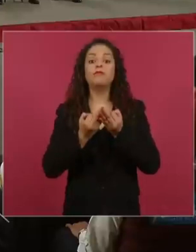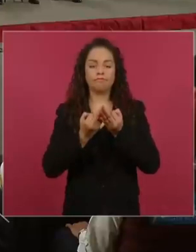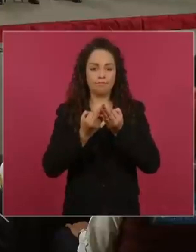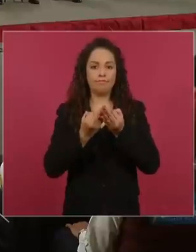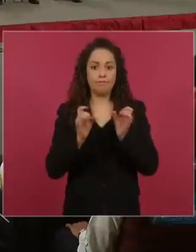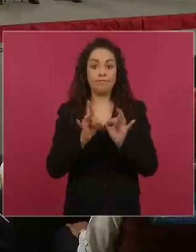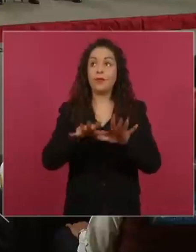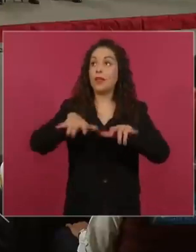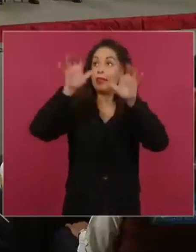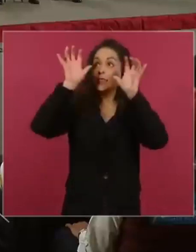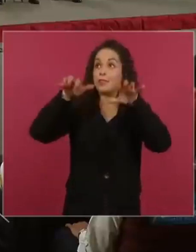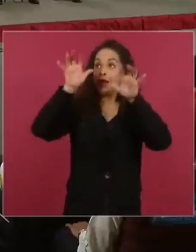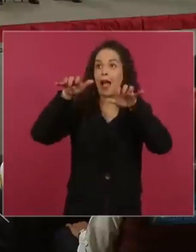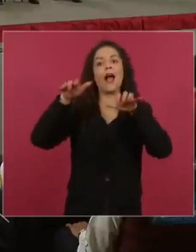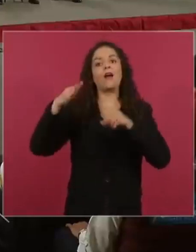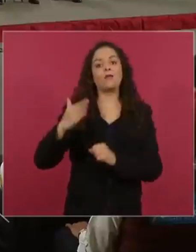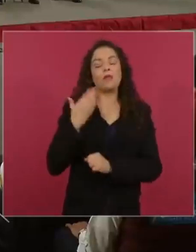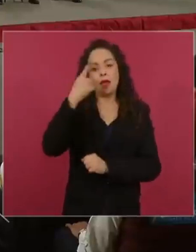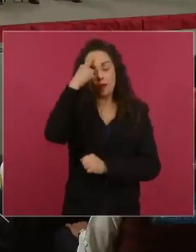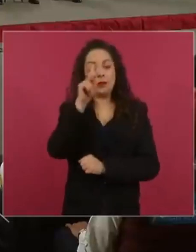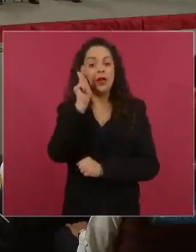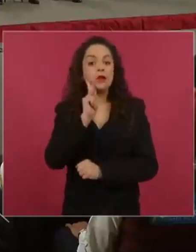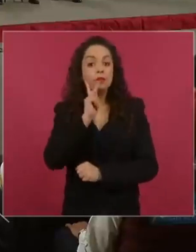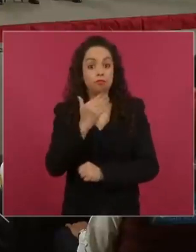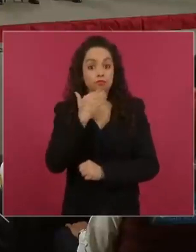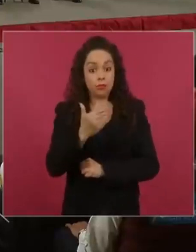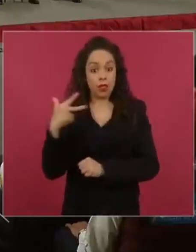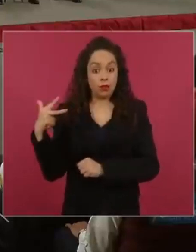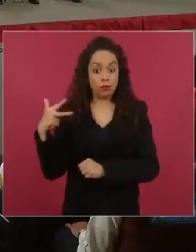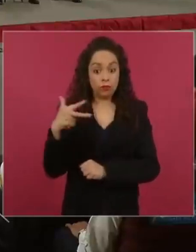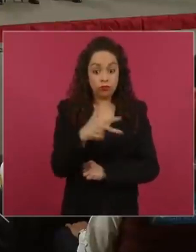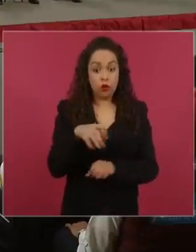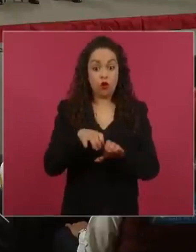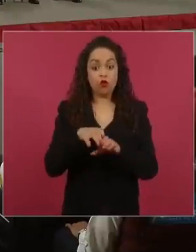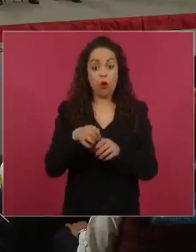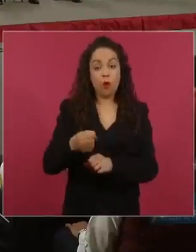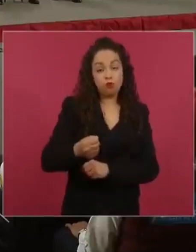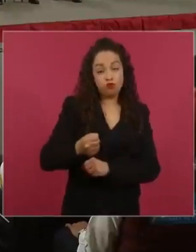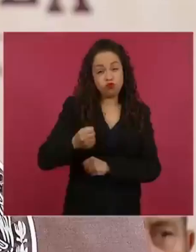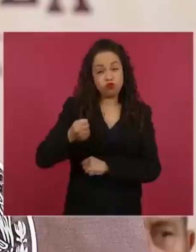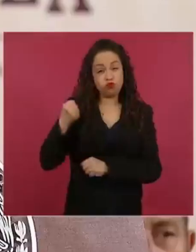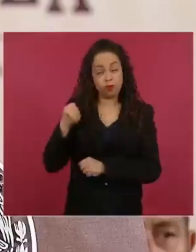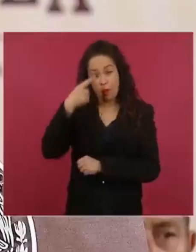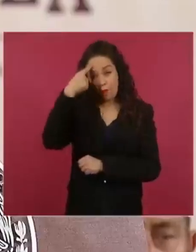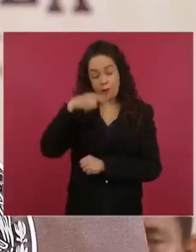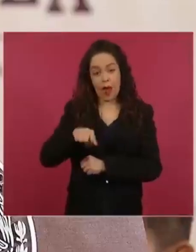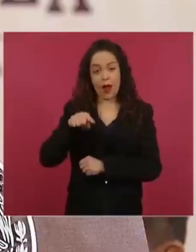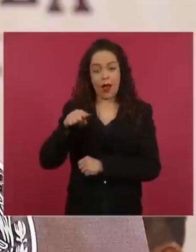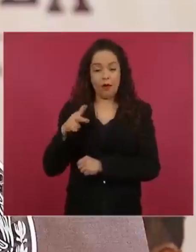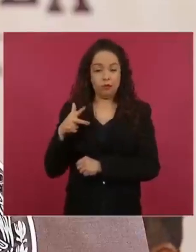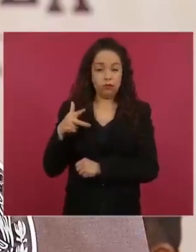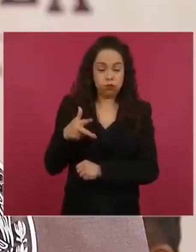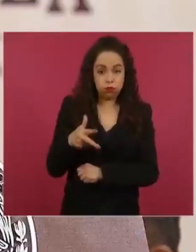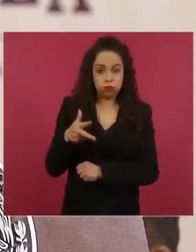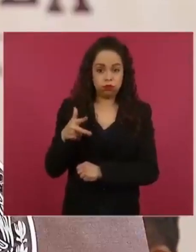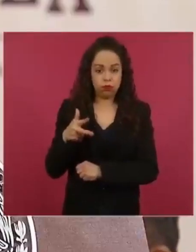también pudimos comprobar la fijación del tren, el freno del tren, las ruedas, cosa que nos ayudó muchísimo. Tuvimos